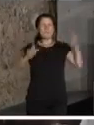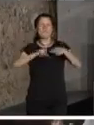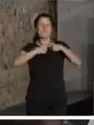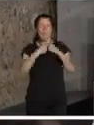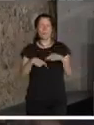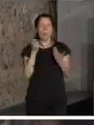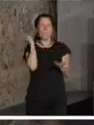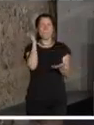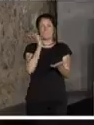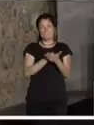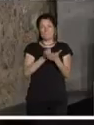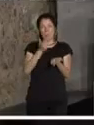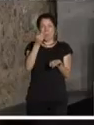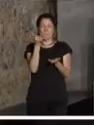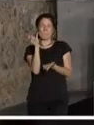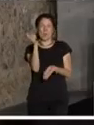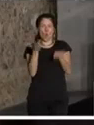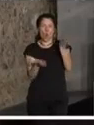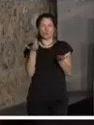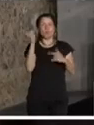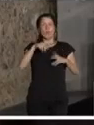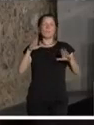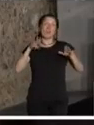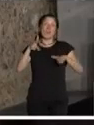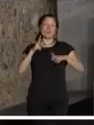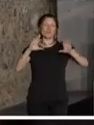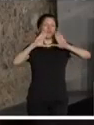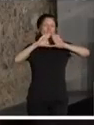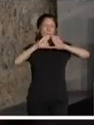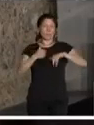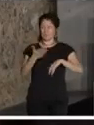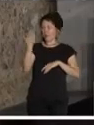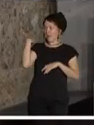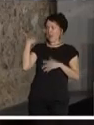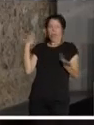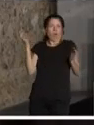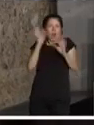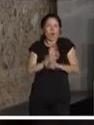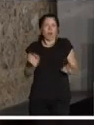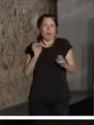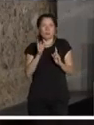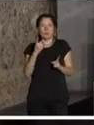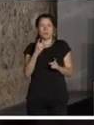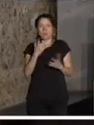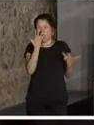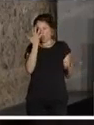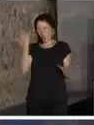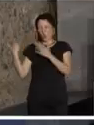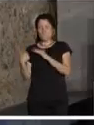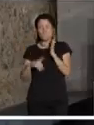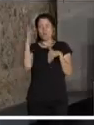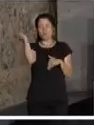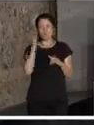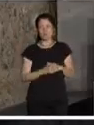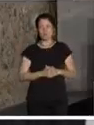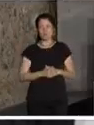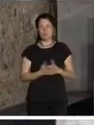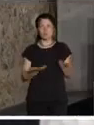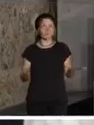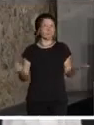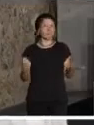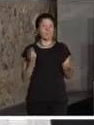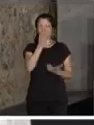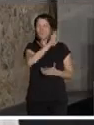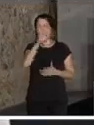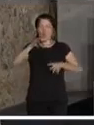paguen precios justos de avanzar en derechos feministas Como no lo hacíamos desde hace más de una década No hay mejor